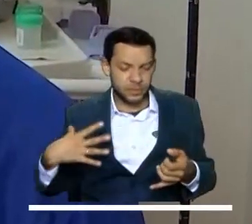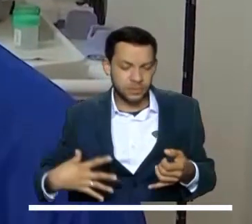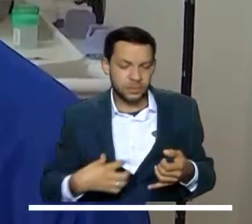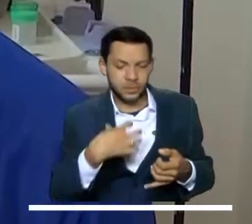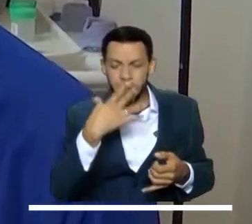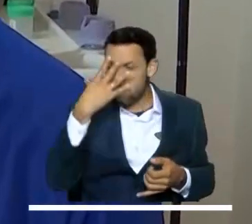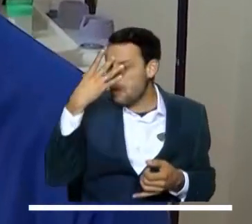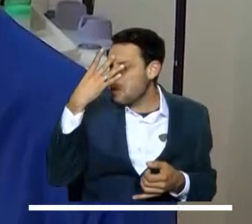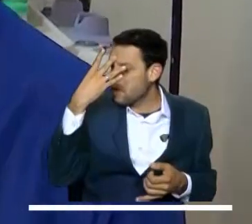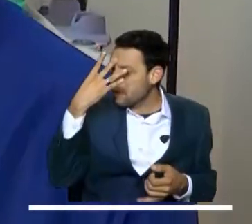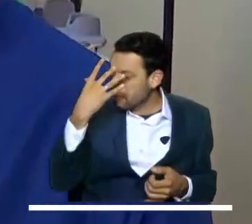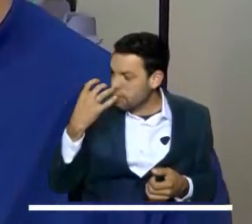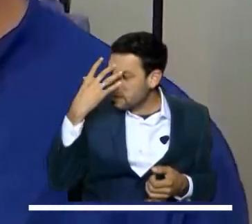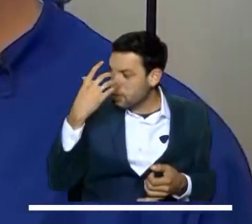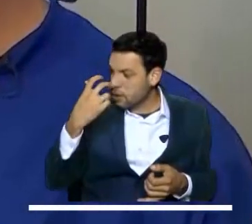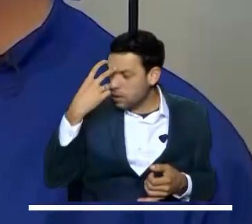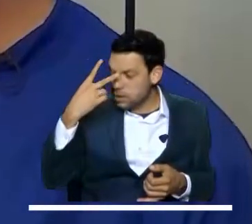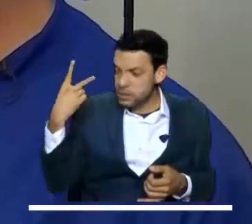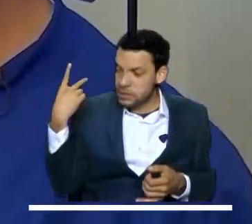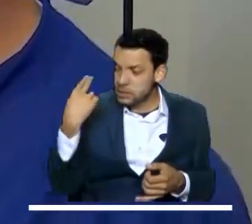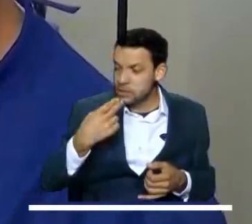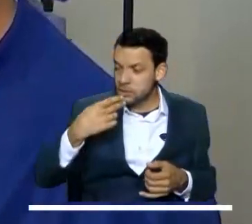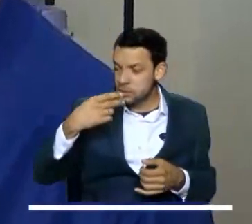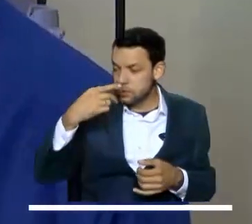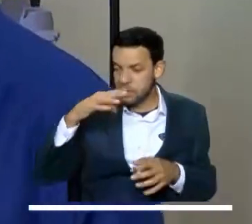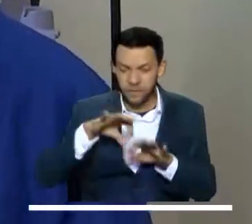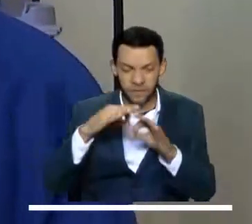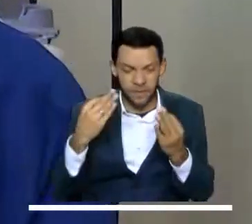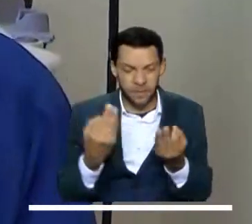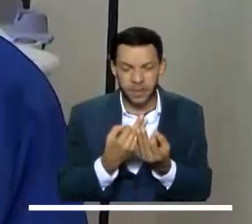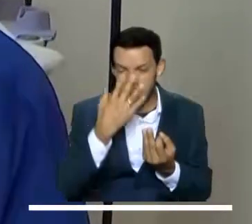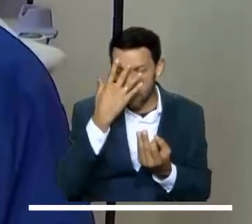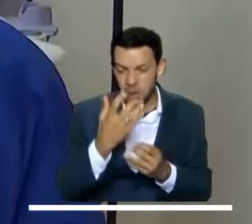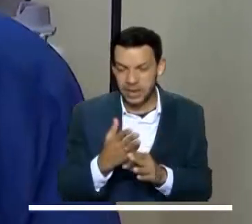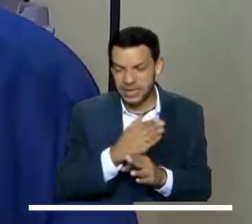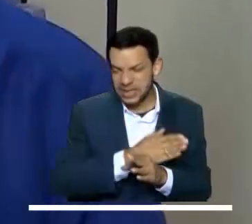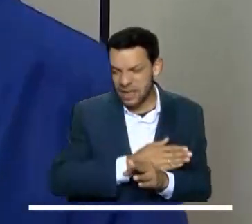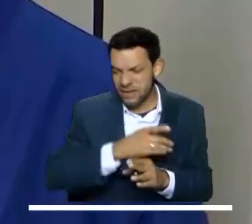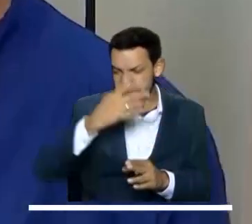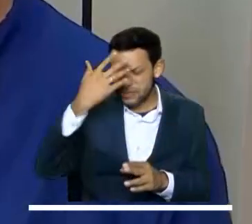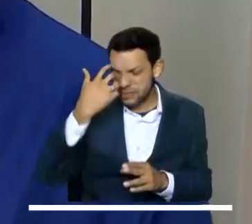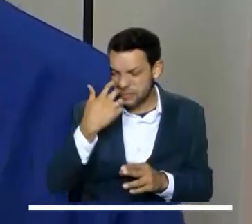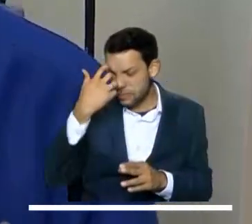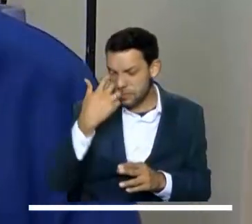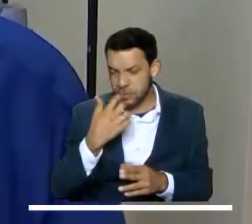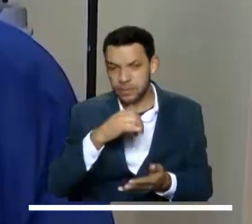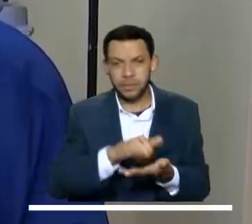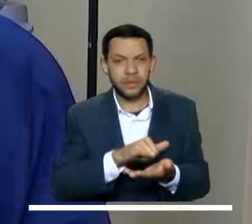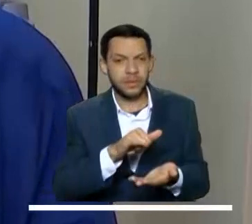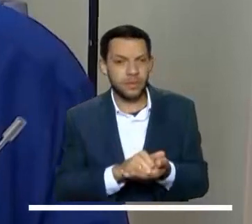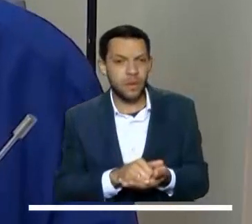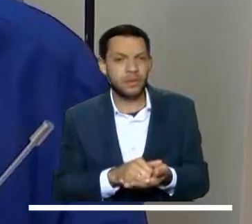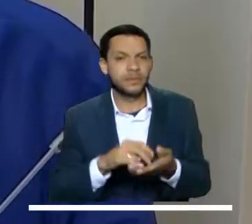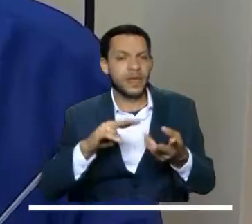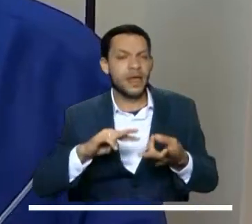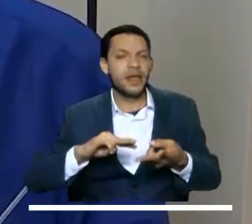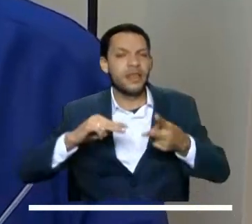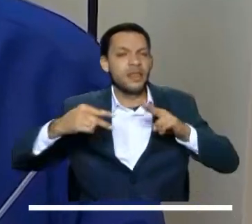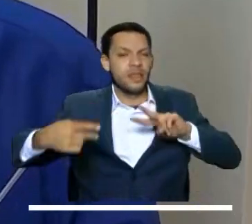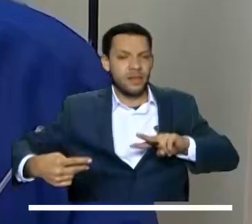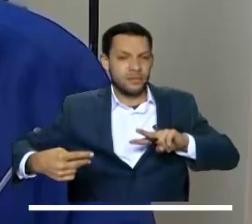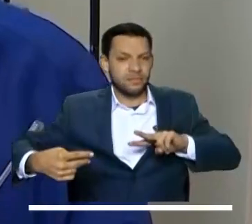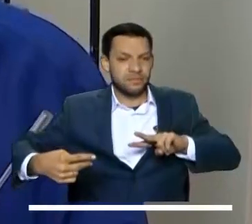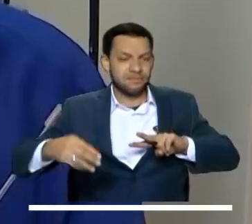por qué siempre en la familia cuando hay cáncer deben de hacerse en todos los exámenes? Sí, la importancia es porque existen factores hereditarios y genéticos que